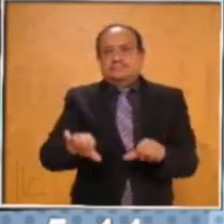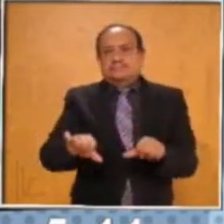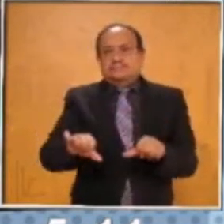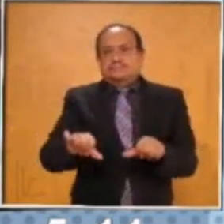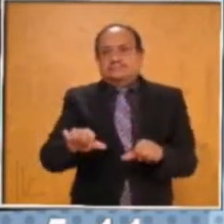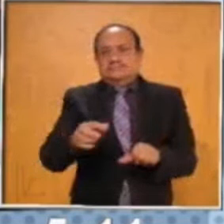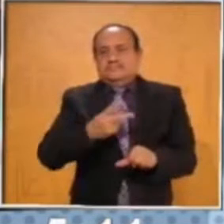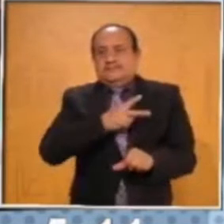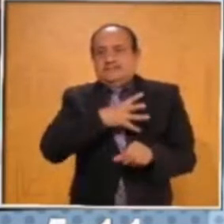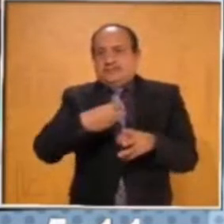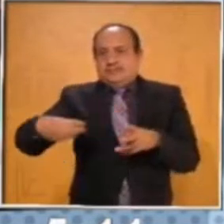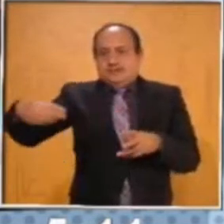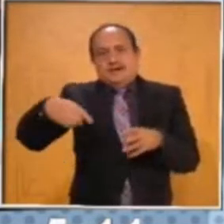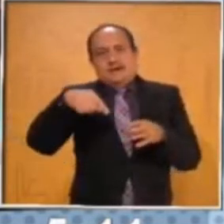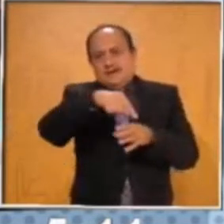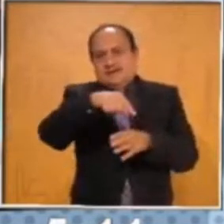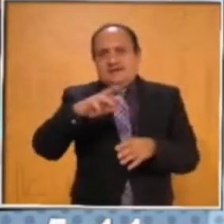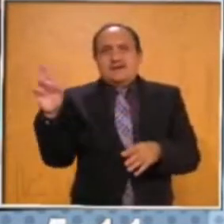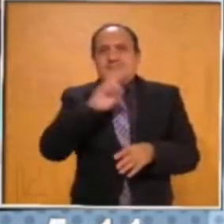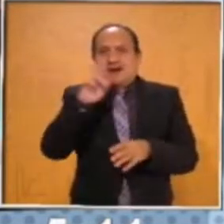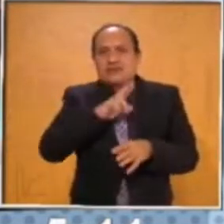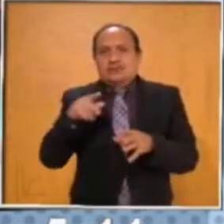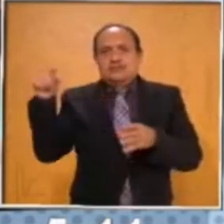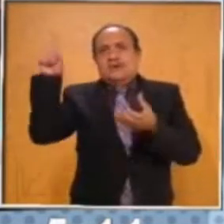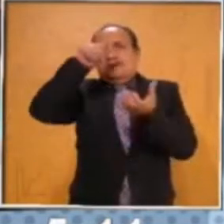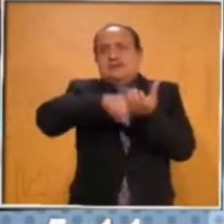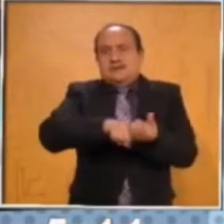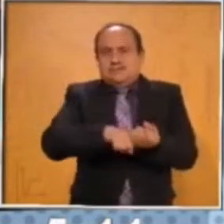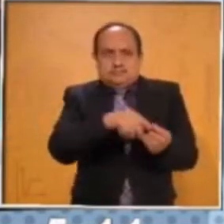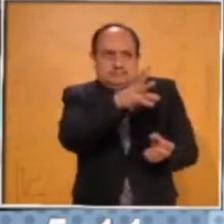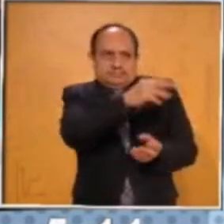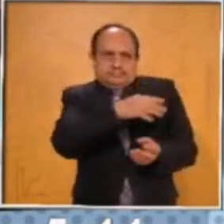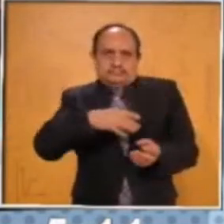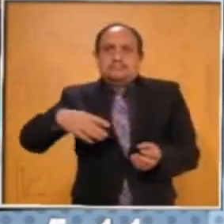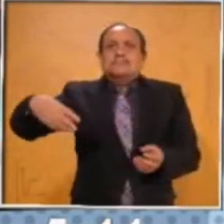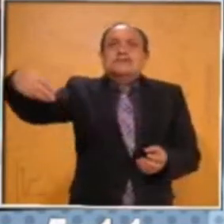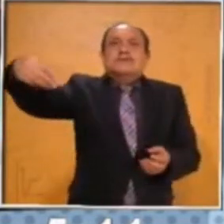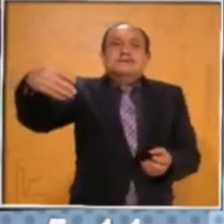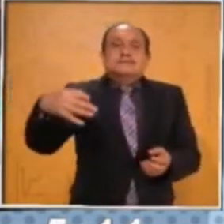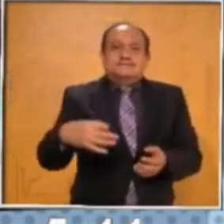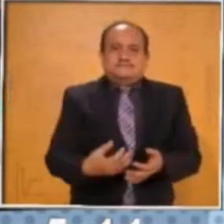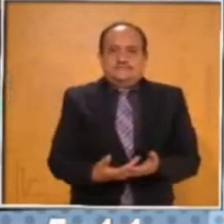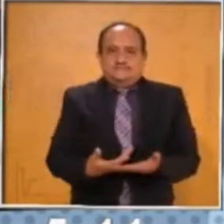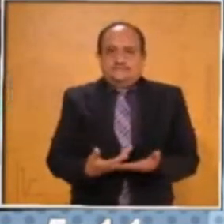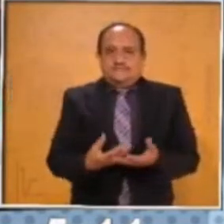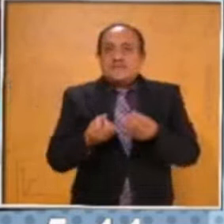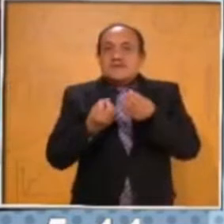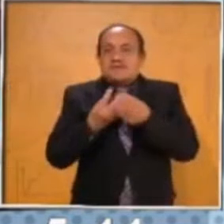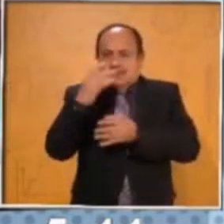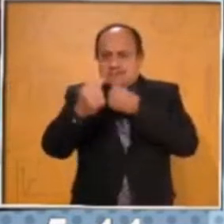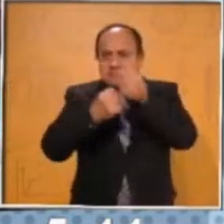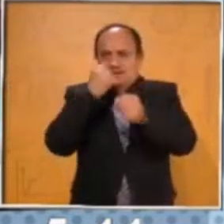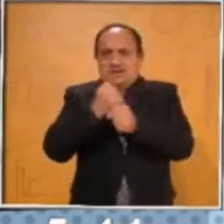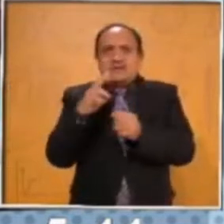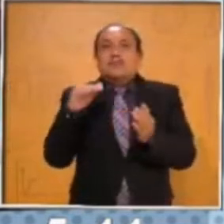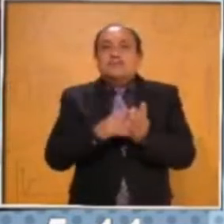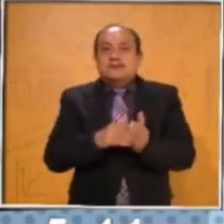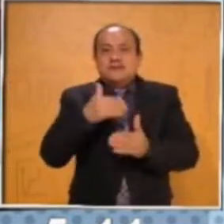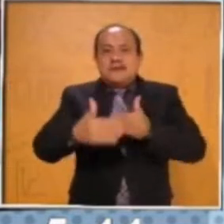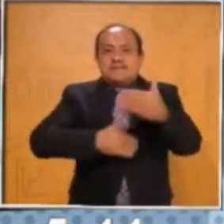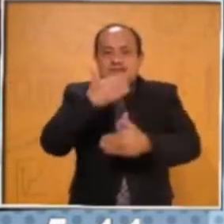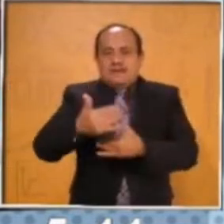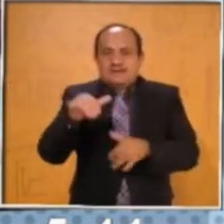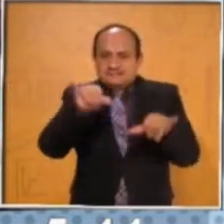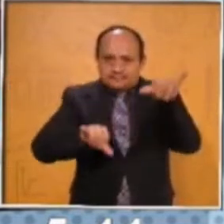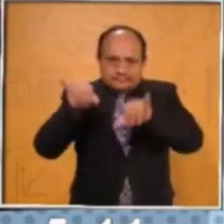fue al norte de Siberia a hibernar y buscar una nueva oportunidad en el futuro. Con el nuevo milenio, nuevos avances.